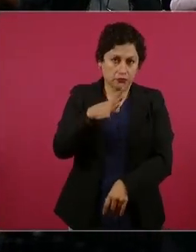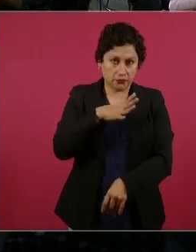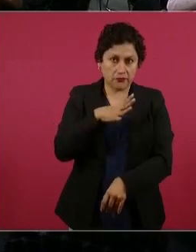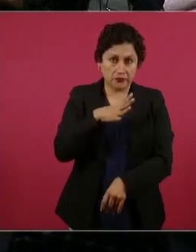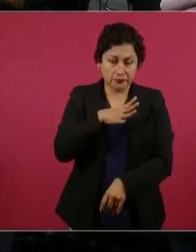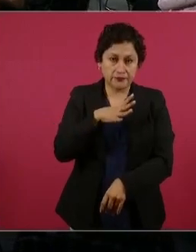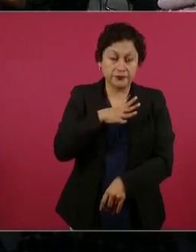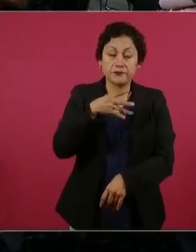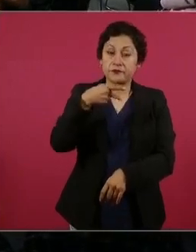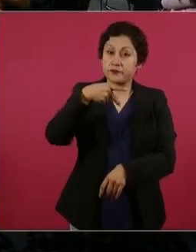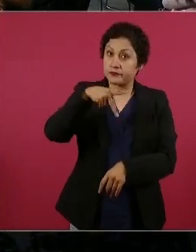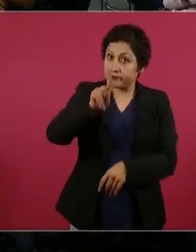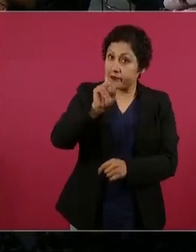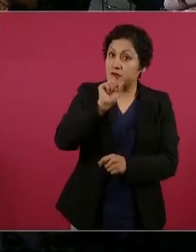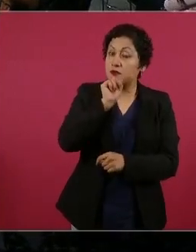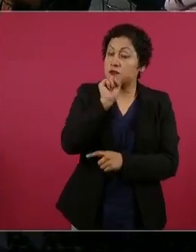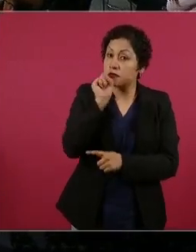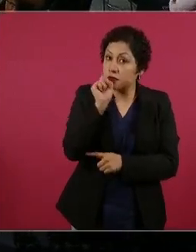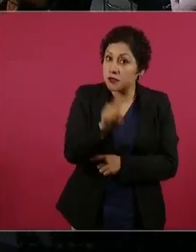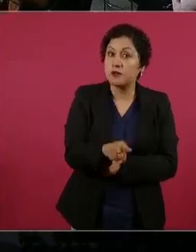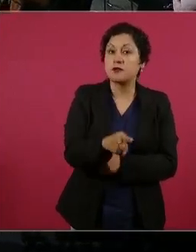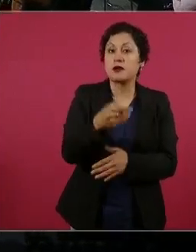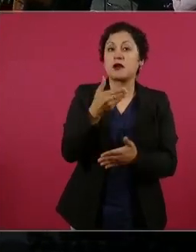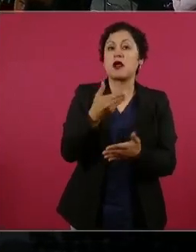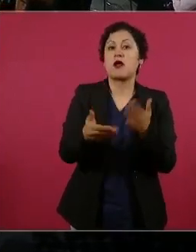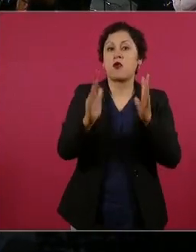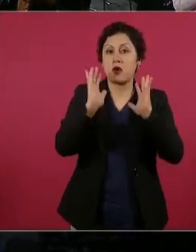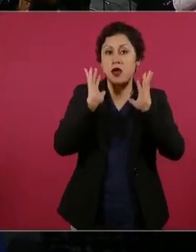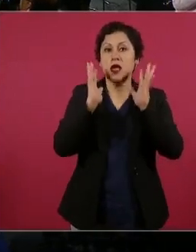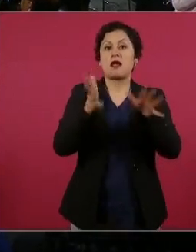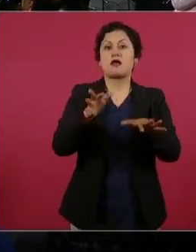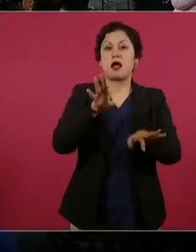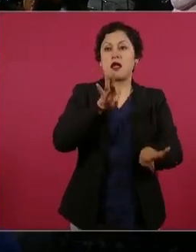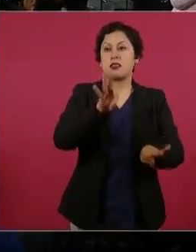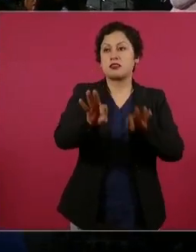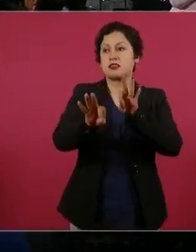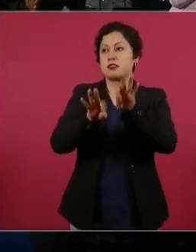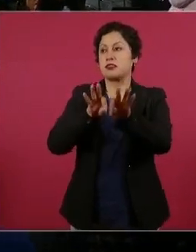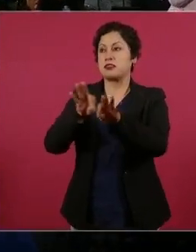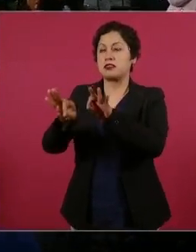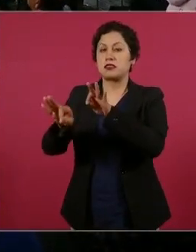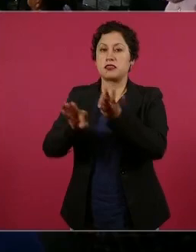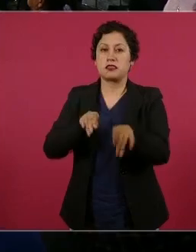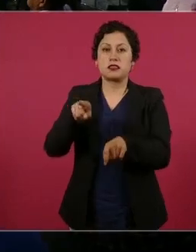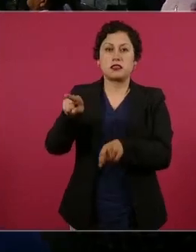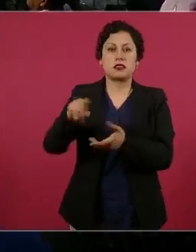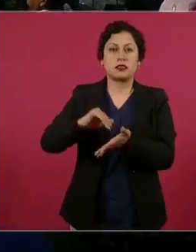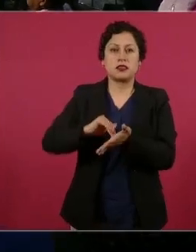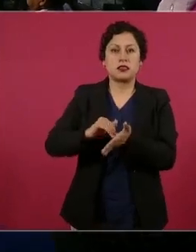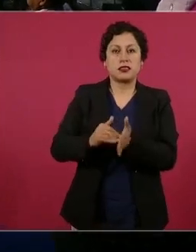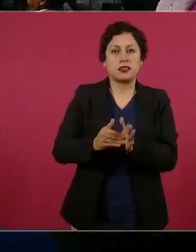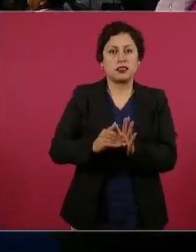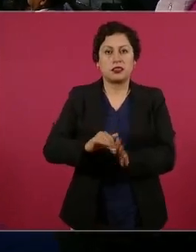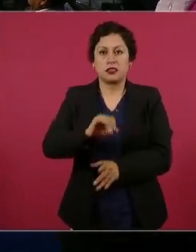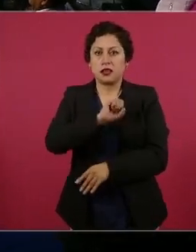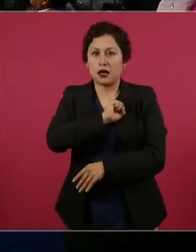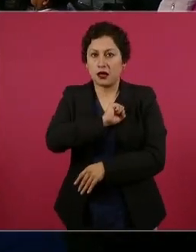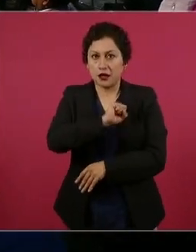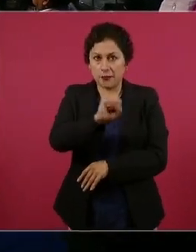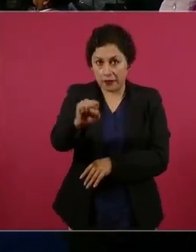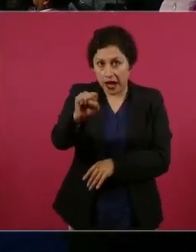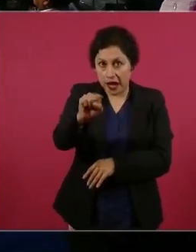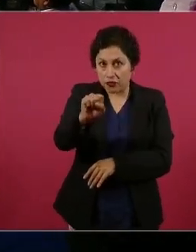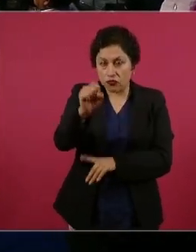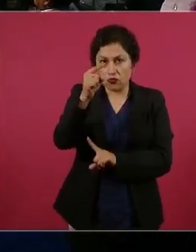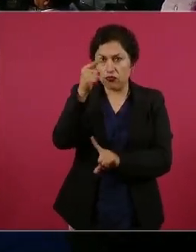han puesto en operación una guerra sucia estratégica perversa para